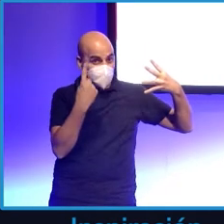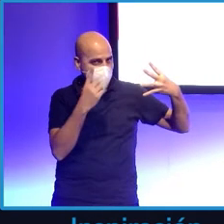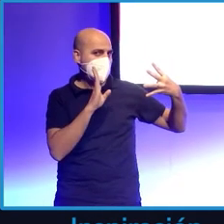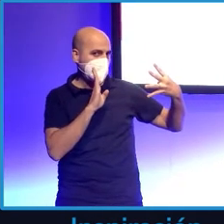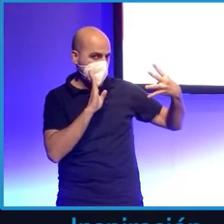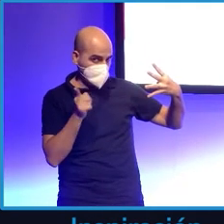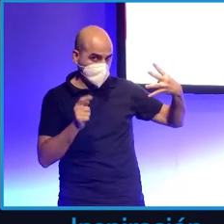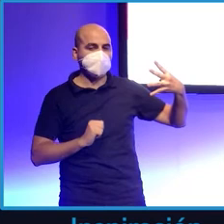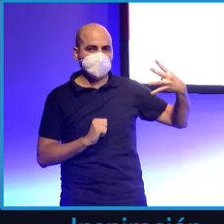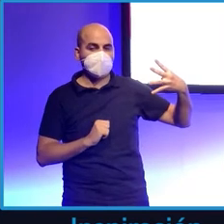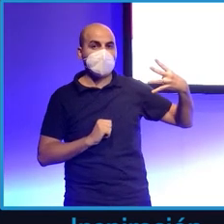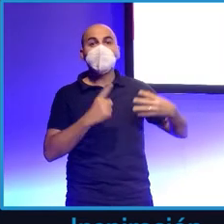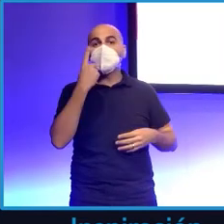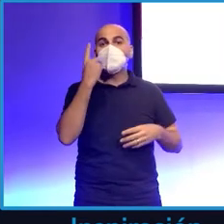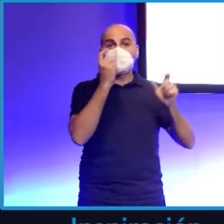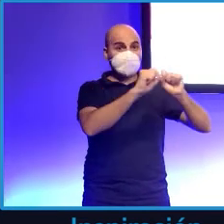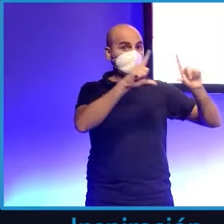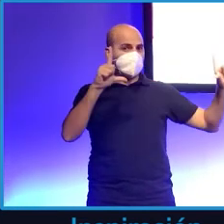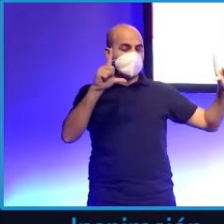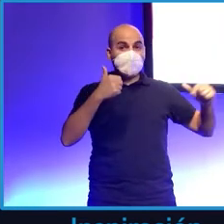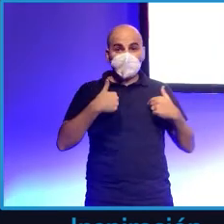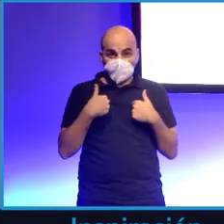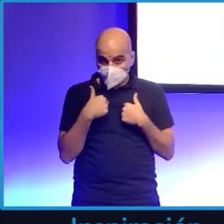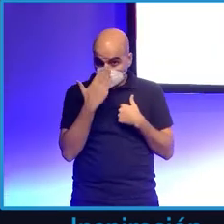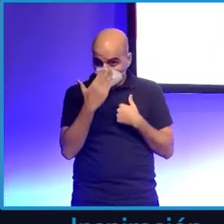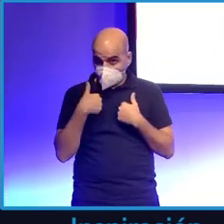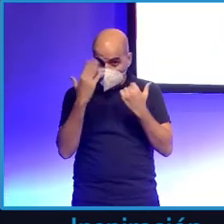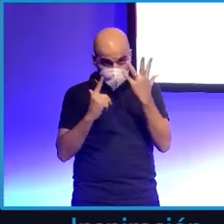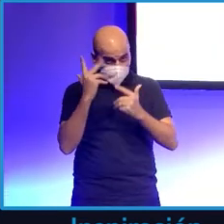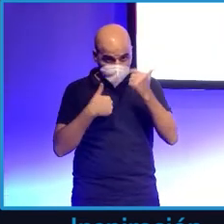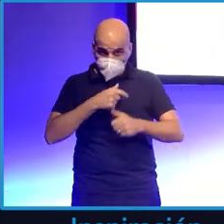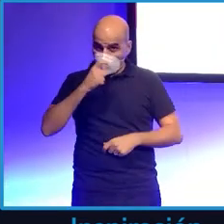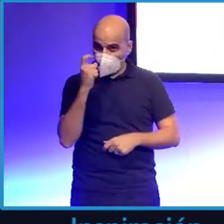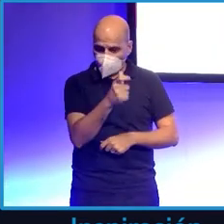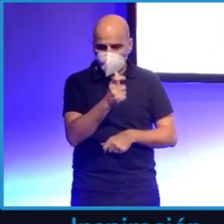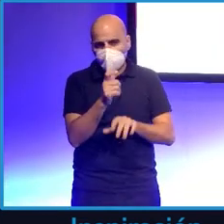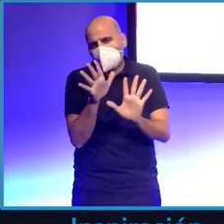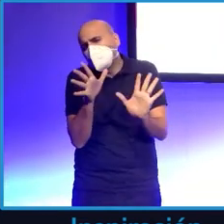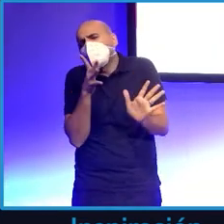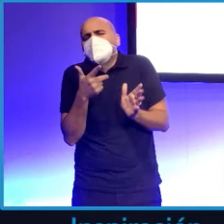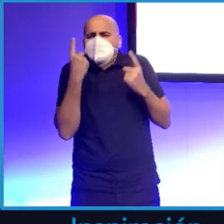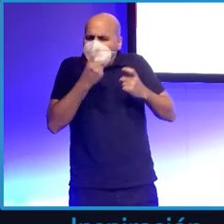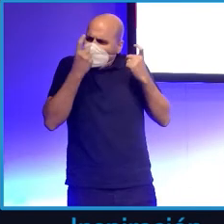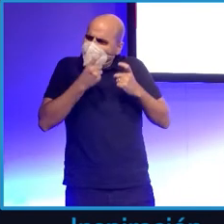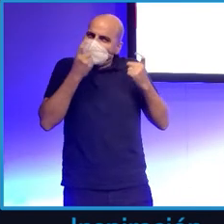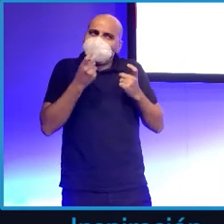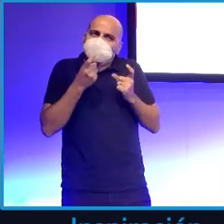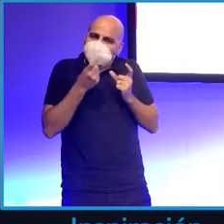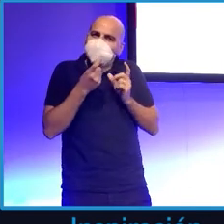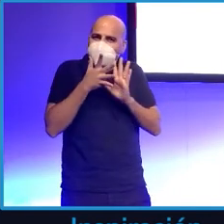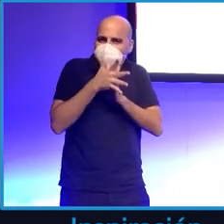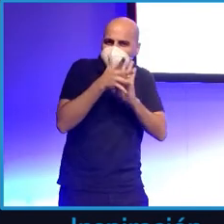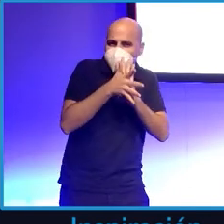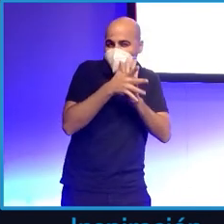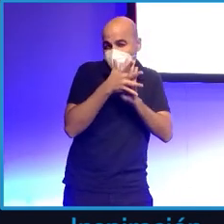esta imagen cita de aquí que bueno a mí las matemáticas las odio pero bueno por hacer una aproximación de lo que inicialmente en la fórmula de s&p de ram